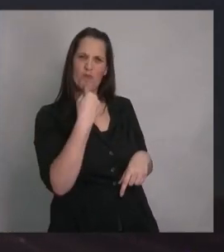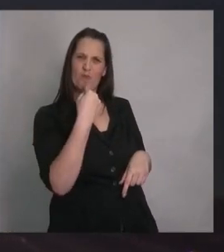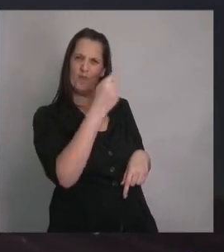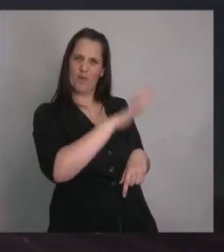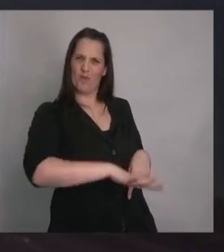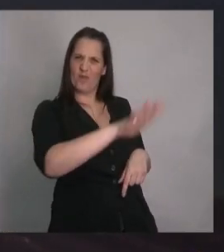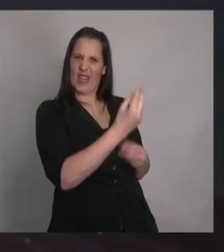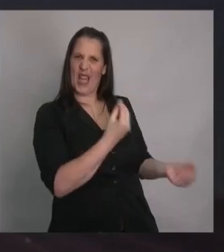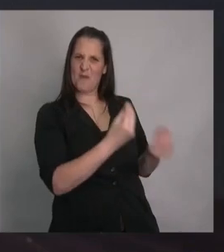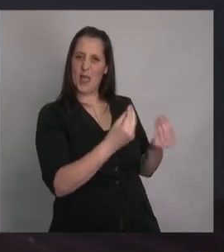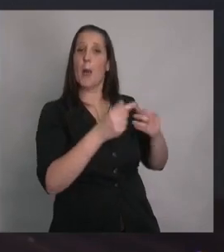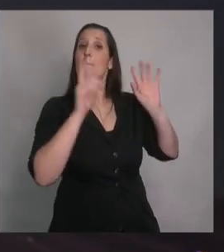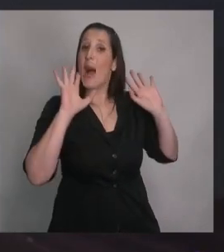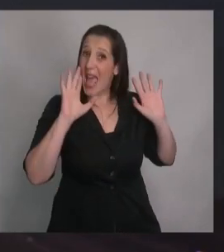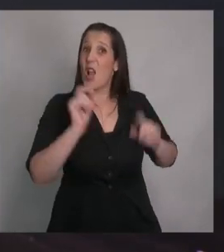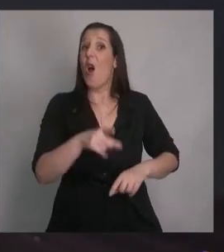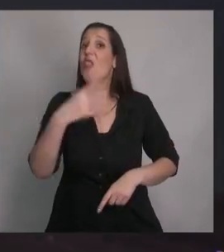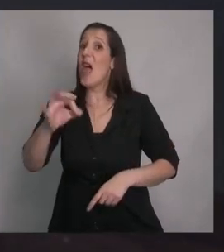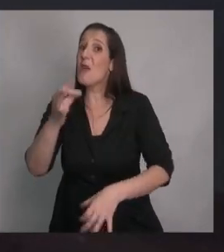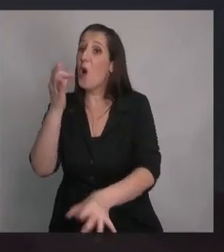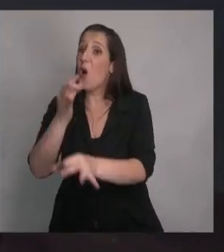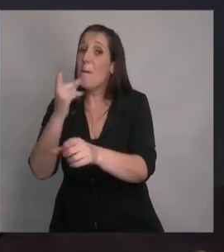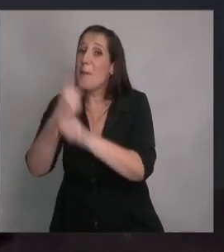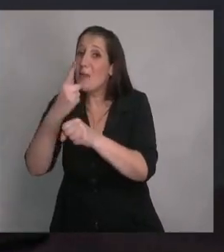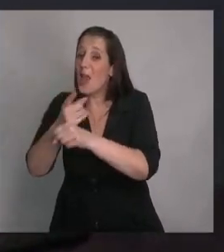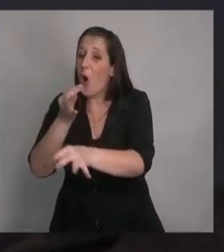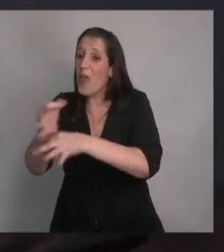educativo porque para producir hay que pensar,